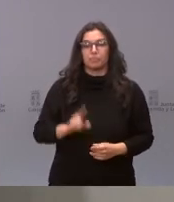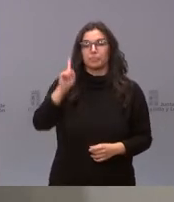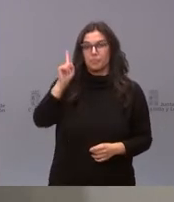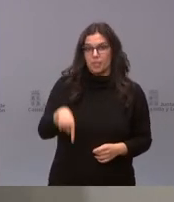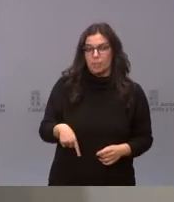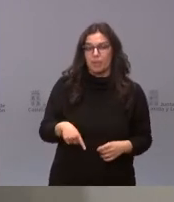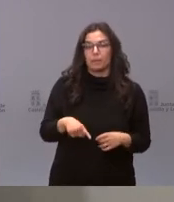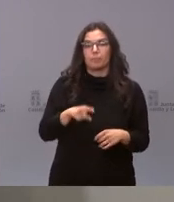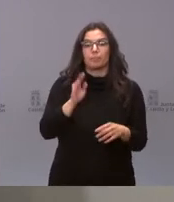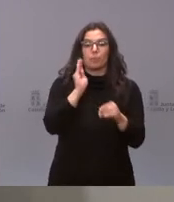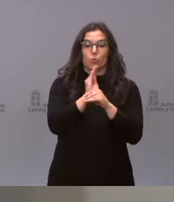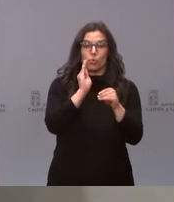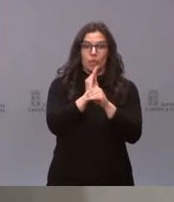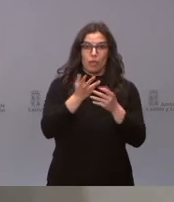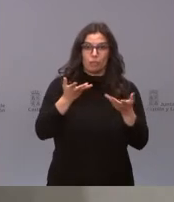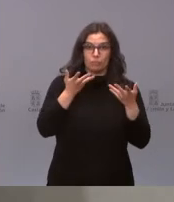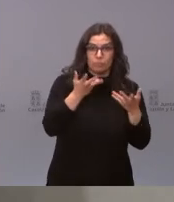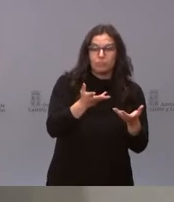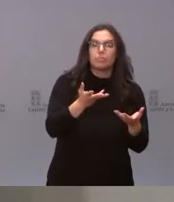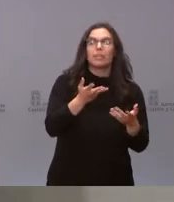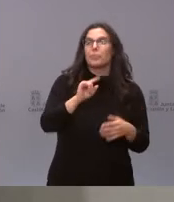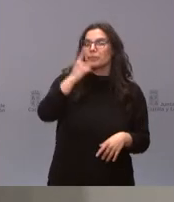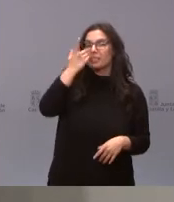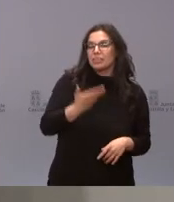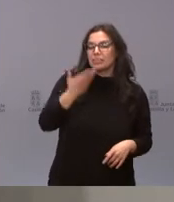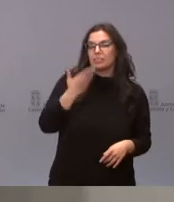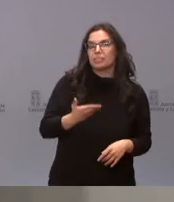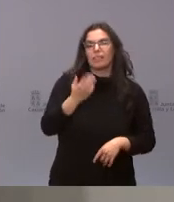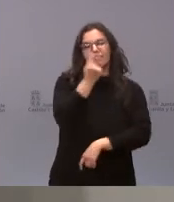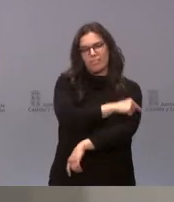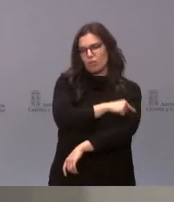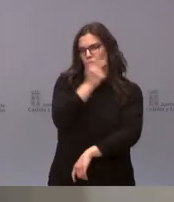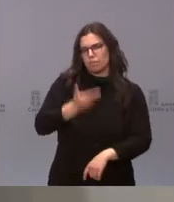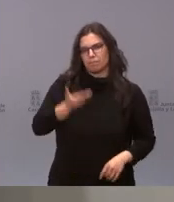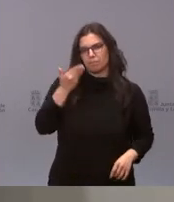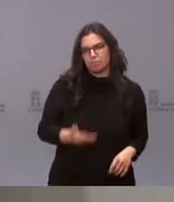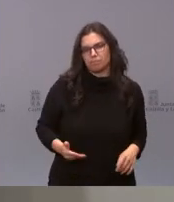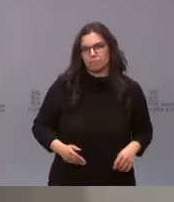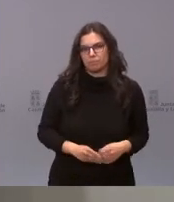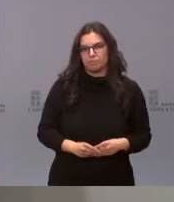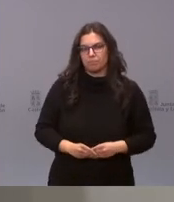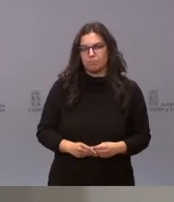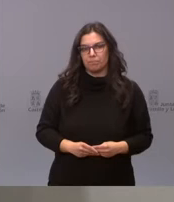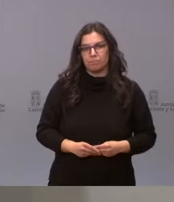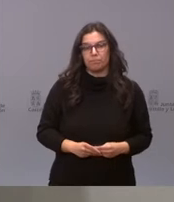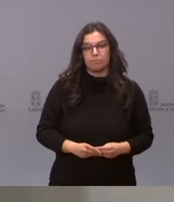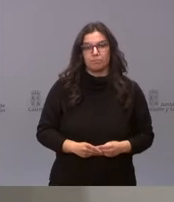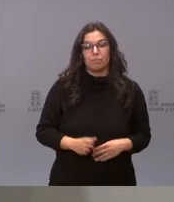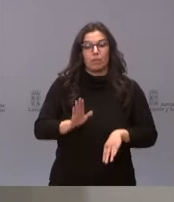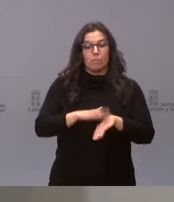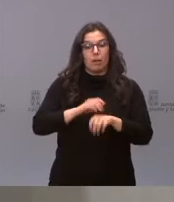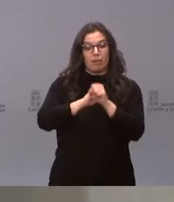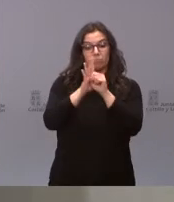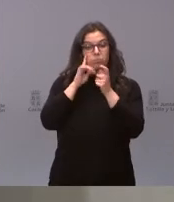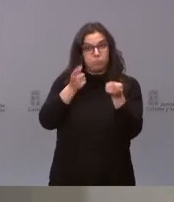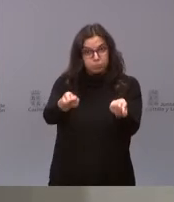los cribados asistenciales y selectivos y fundamentalmente la vacunación imprescindible para contener esta pandemia